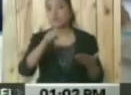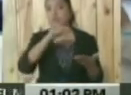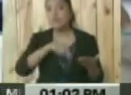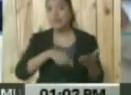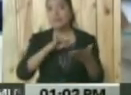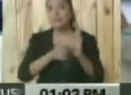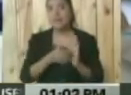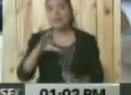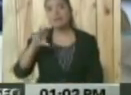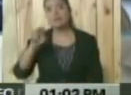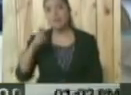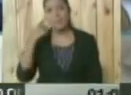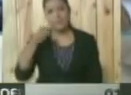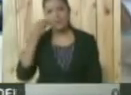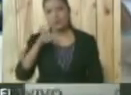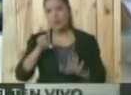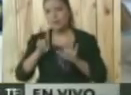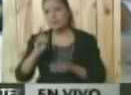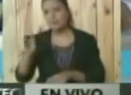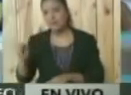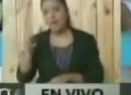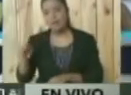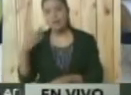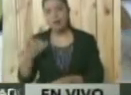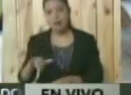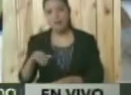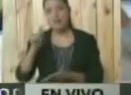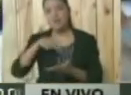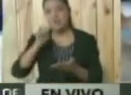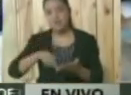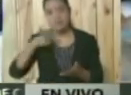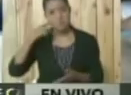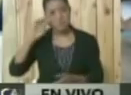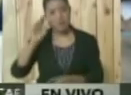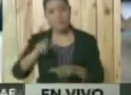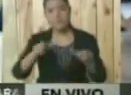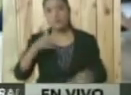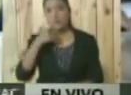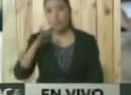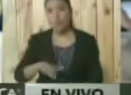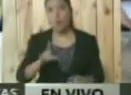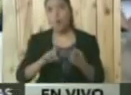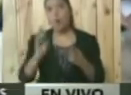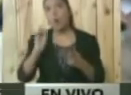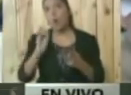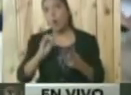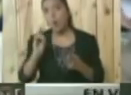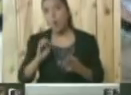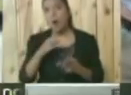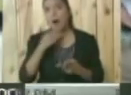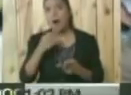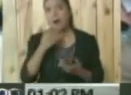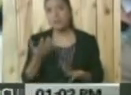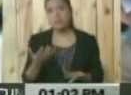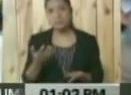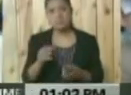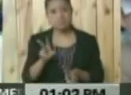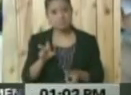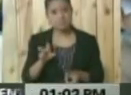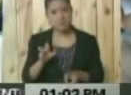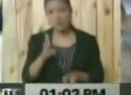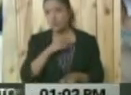decir, el CNE consideró que estas 600.000 firmas donde se encontraban firmas supuestamente de personas fallecidas o firmas con algún tipo de inconsistencia,